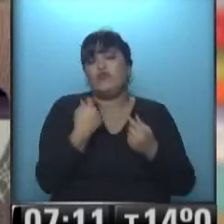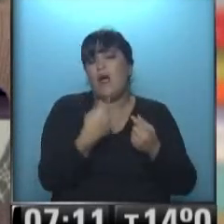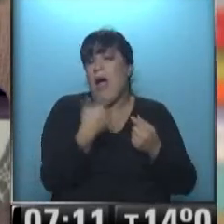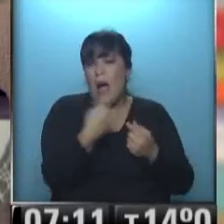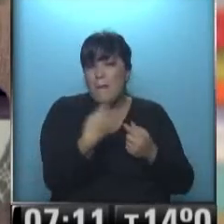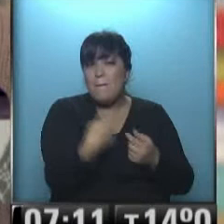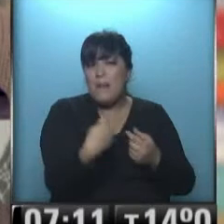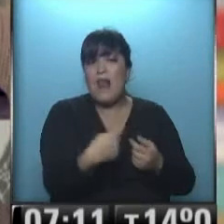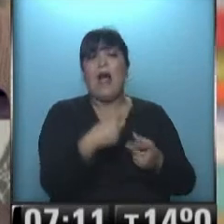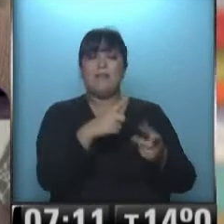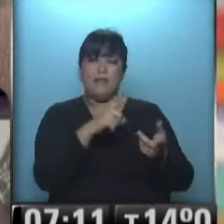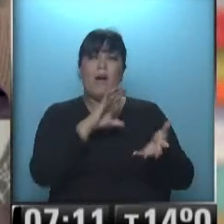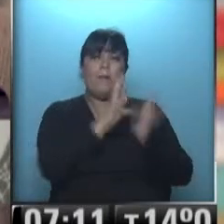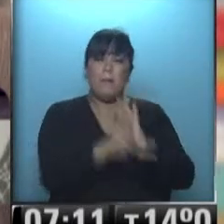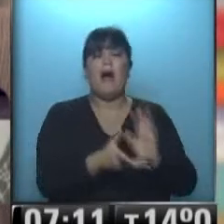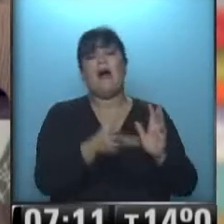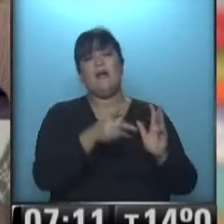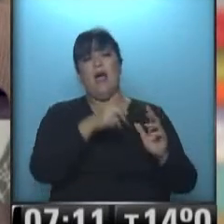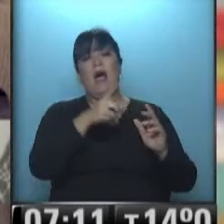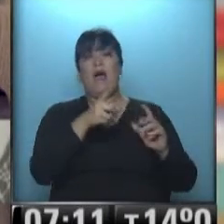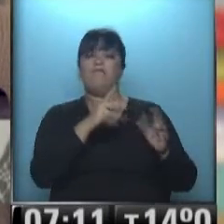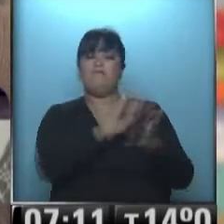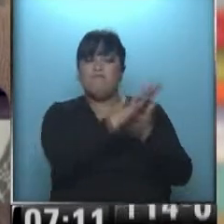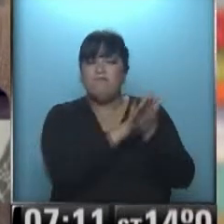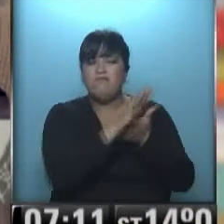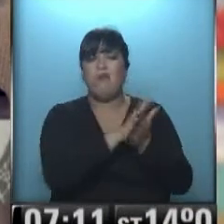en influir sobre políticos, jueces,